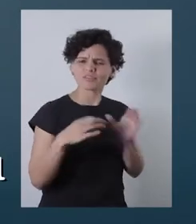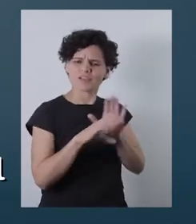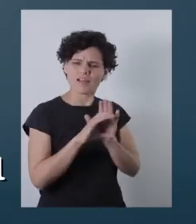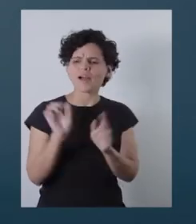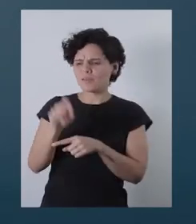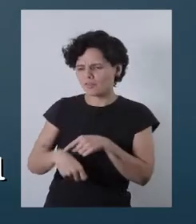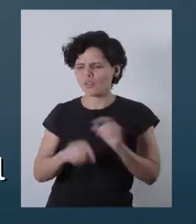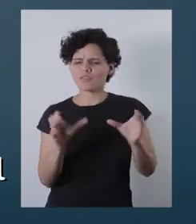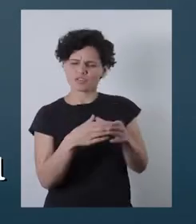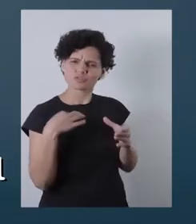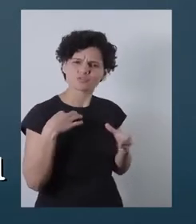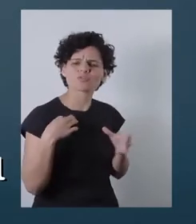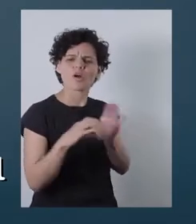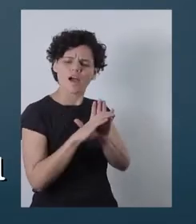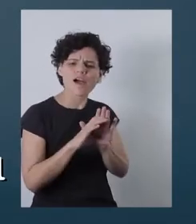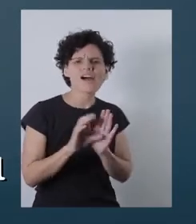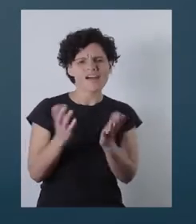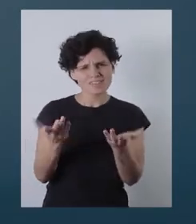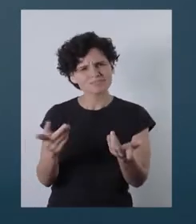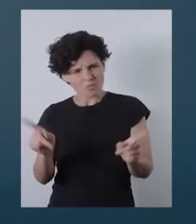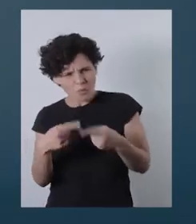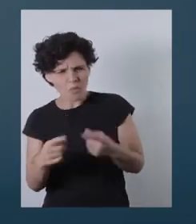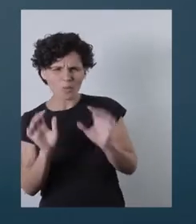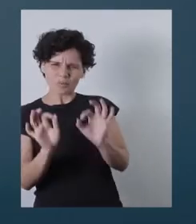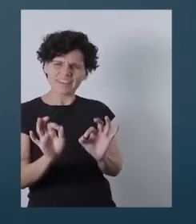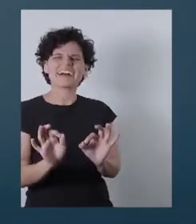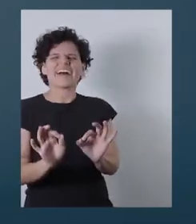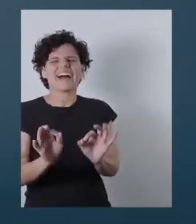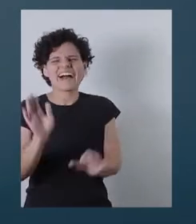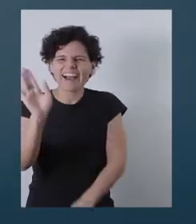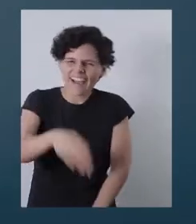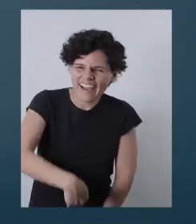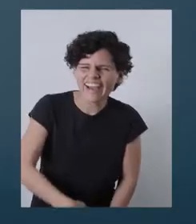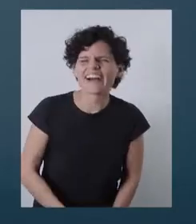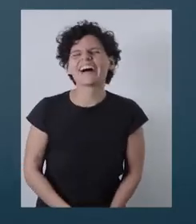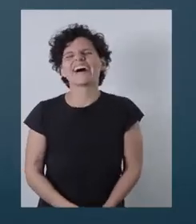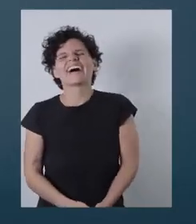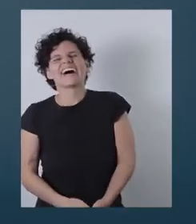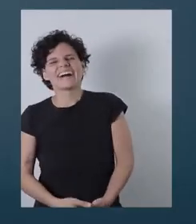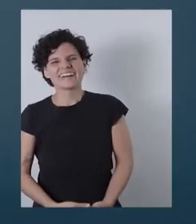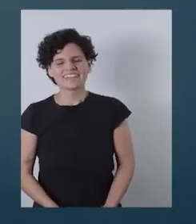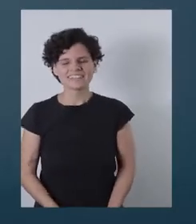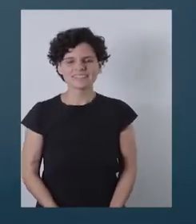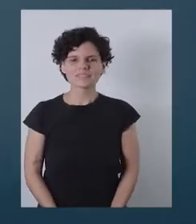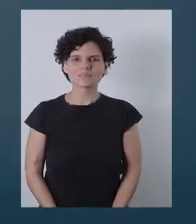convención constitucional. Apruebo convención constitucional. Da pa' tema. Ah, son.